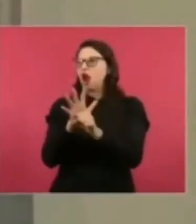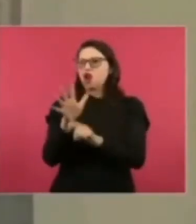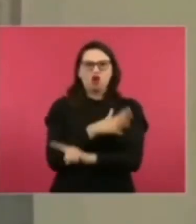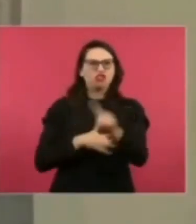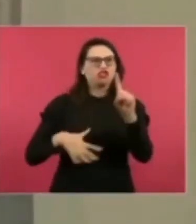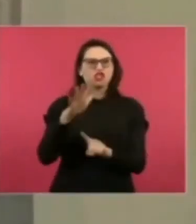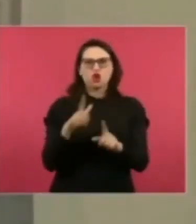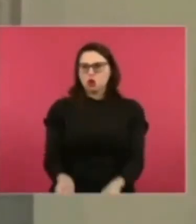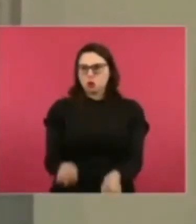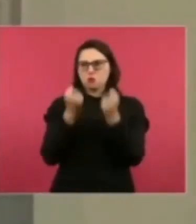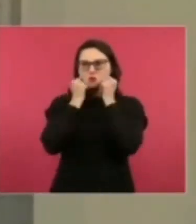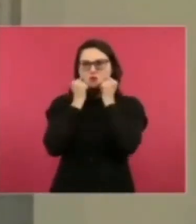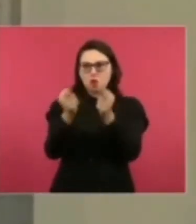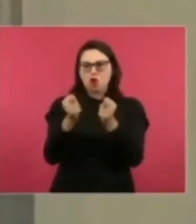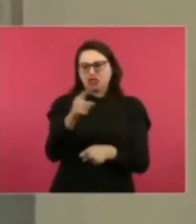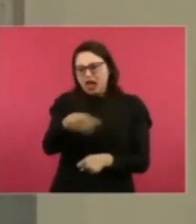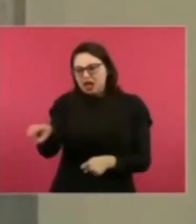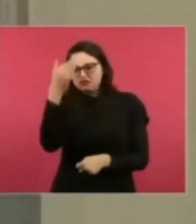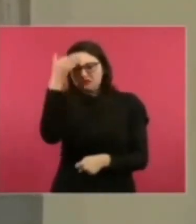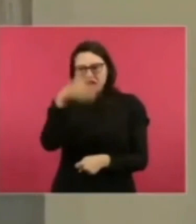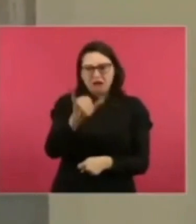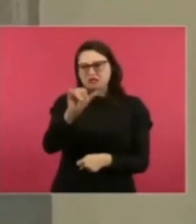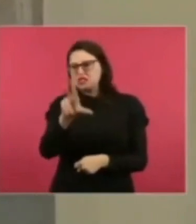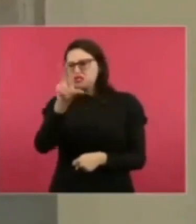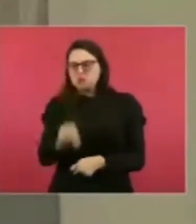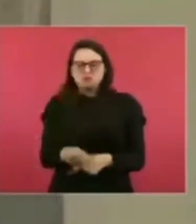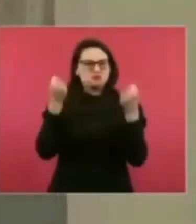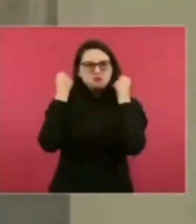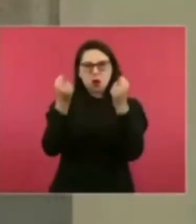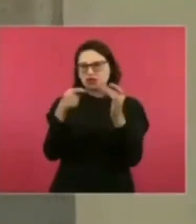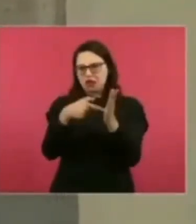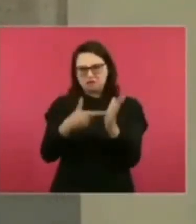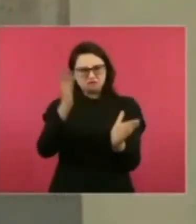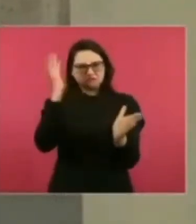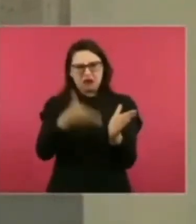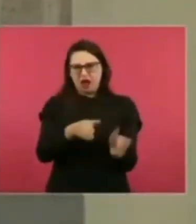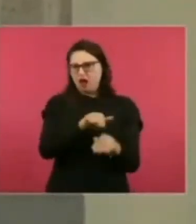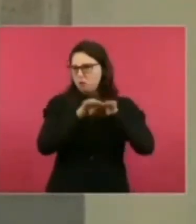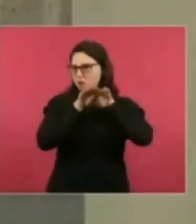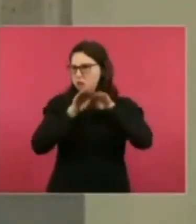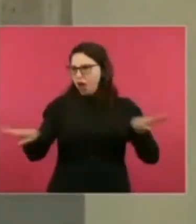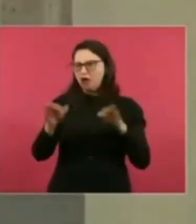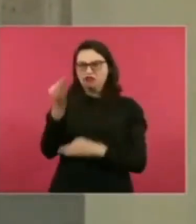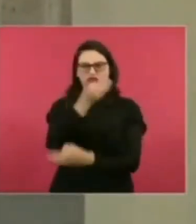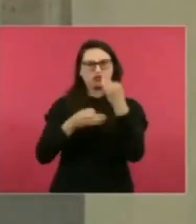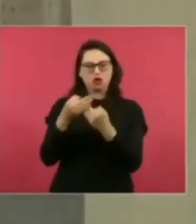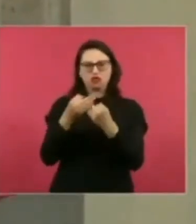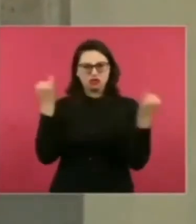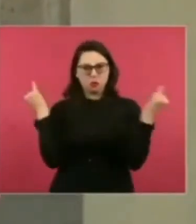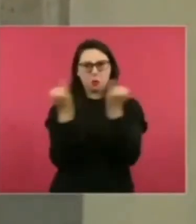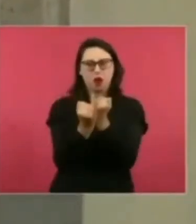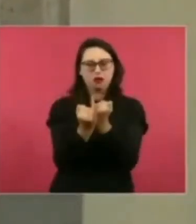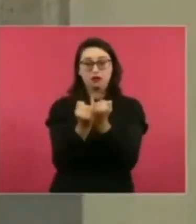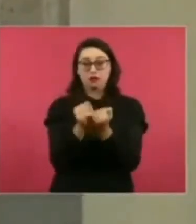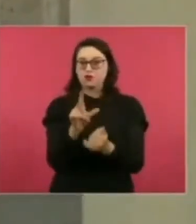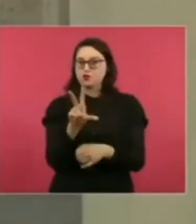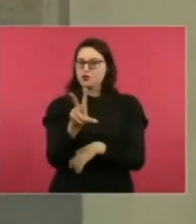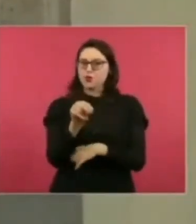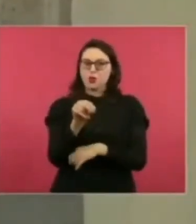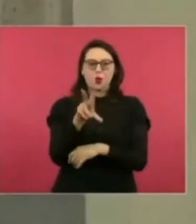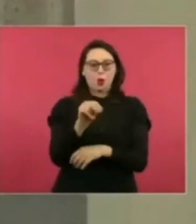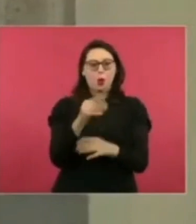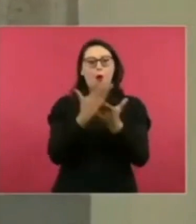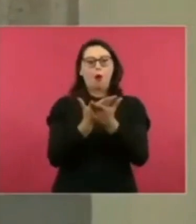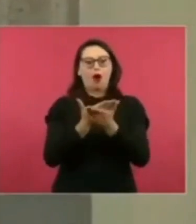Sino lo que ven es transformarme y transformar la comunidad. Es ser solidarios, entrar en